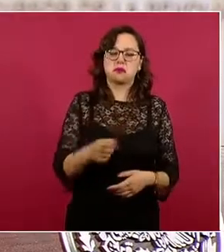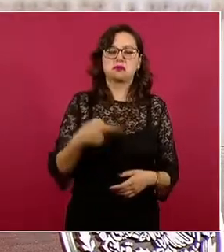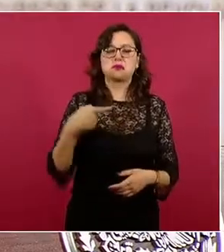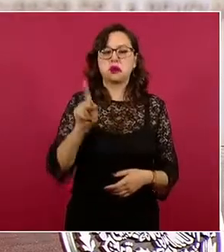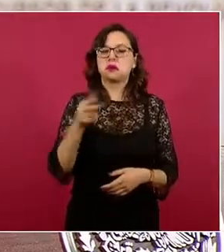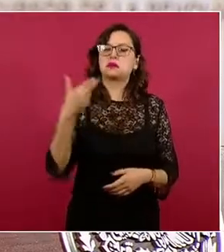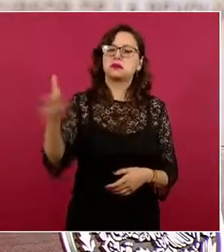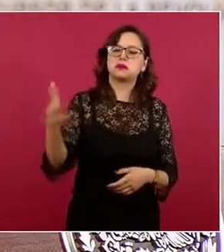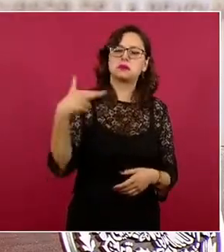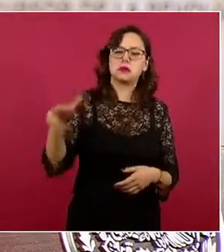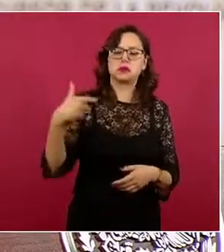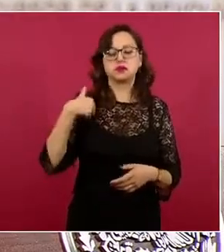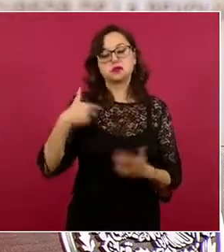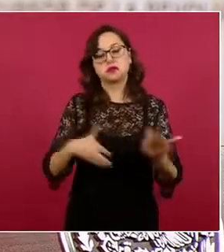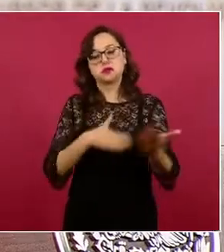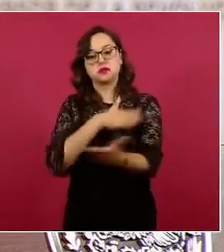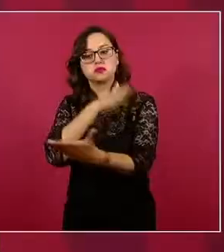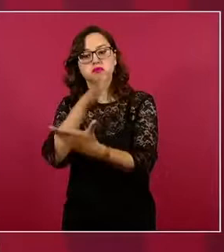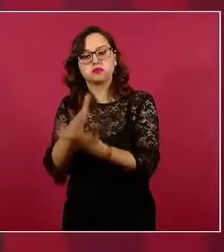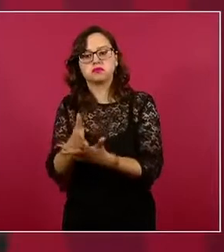había una mesa por ahí,